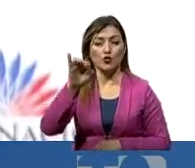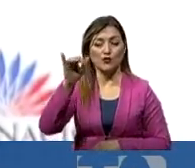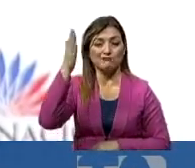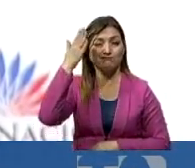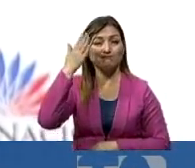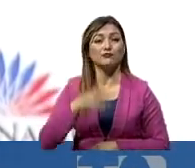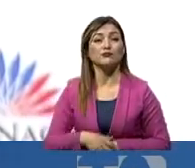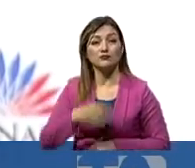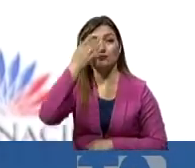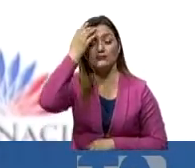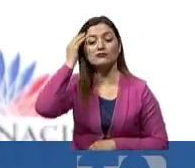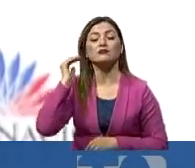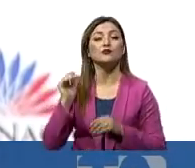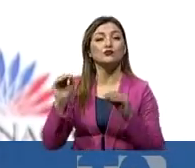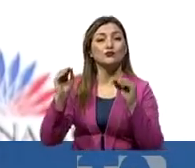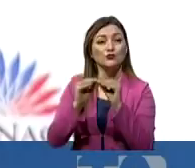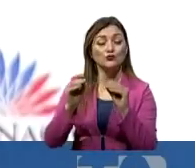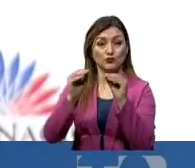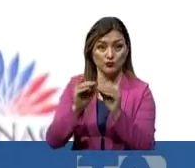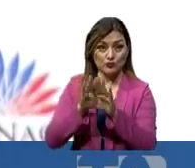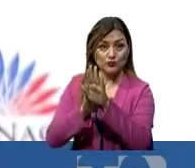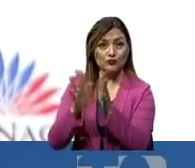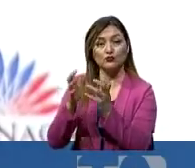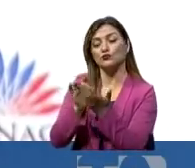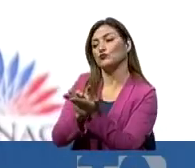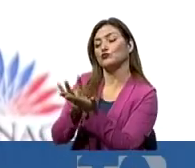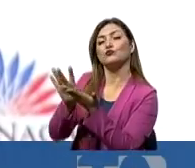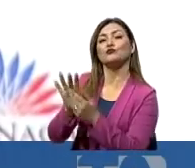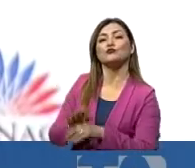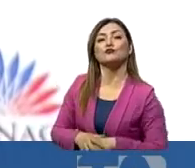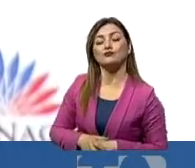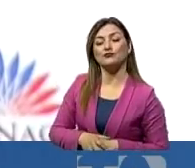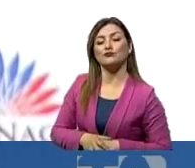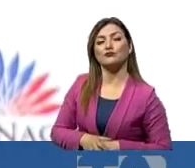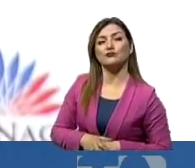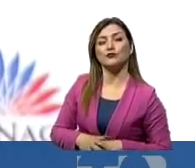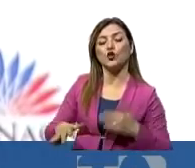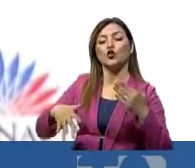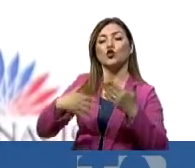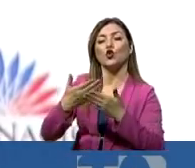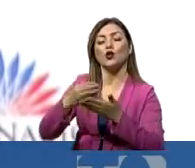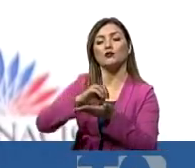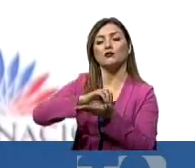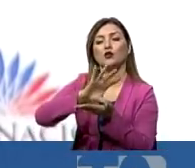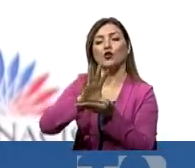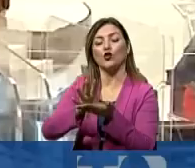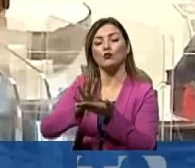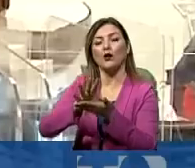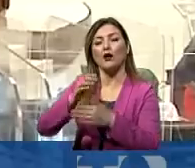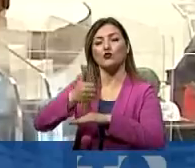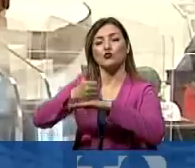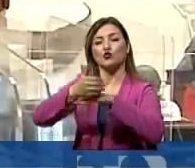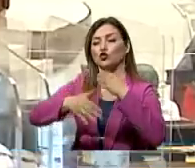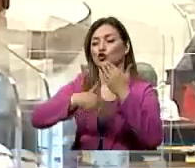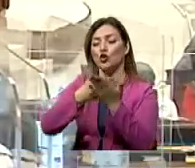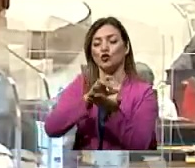se han ido sumando las voluntades para que ella se vaya. Y no solamente ella, creo que se van a ir todos los miembros del CAL. Por